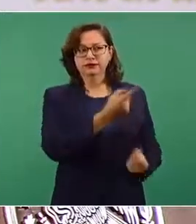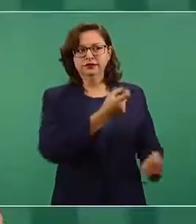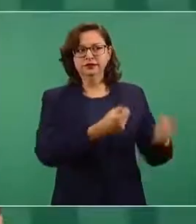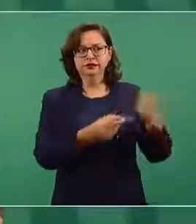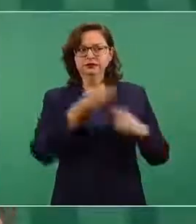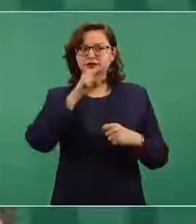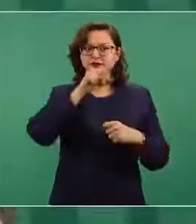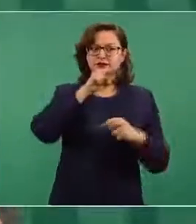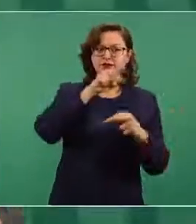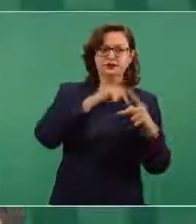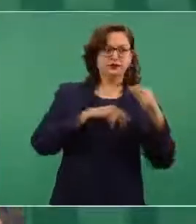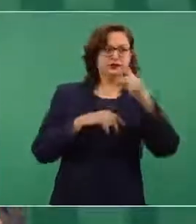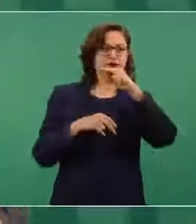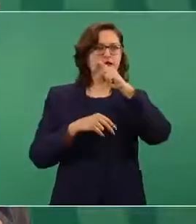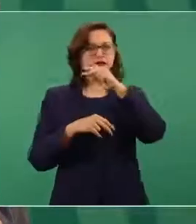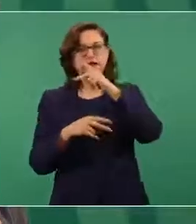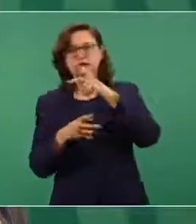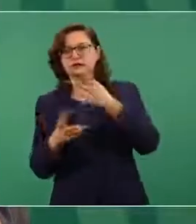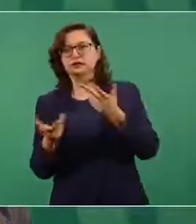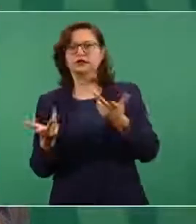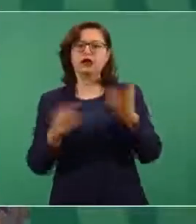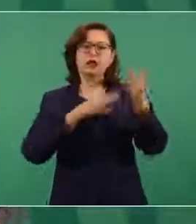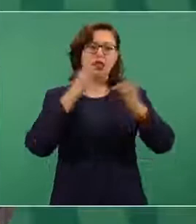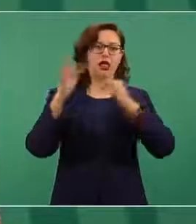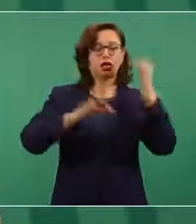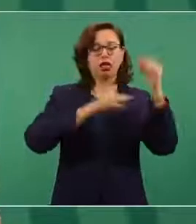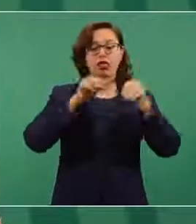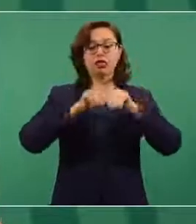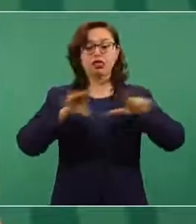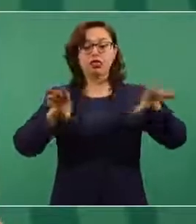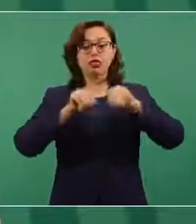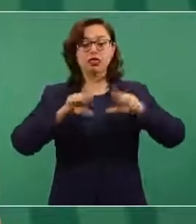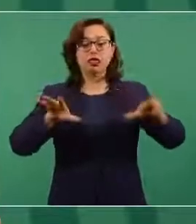elecciones, ahora todo lo utilizan, ¿no?, para